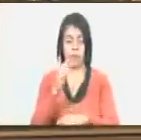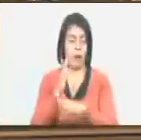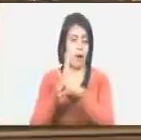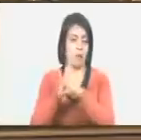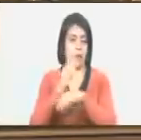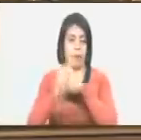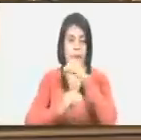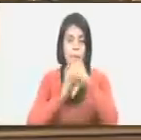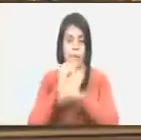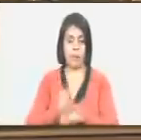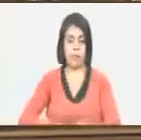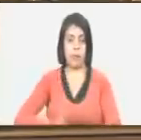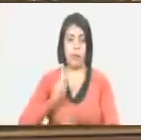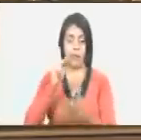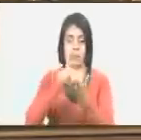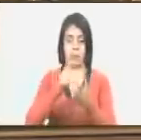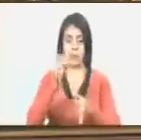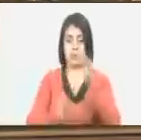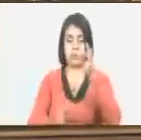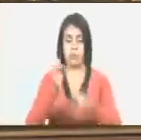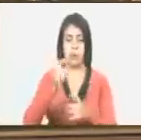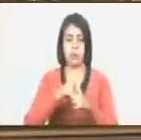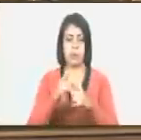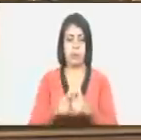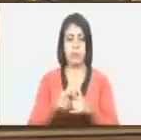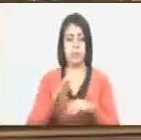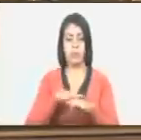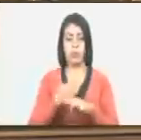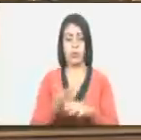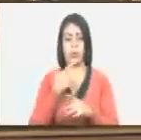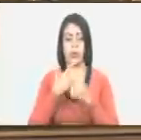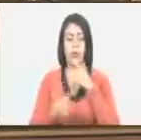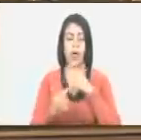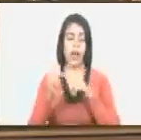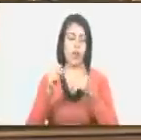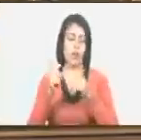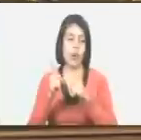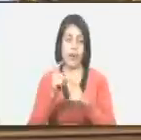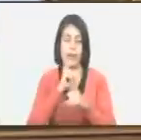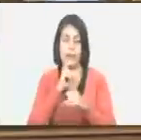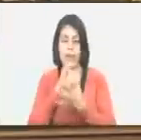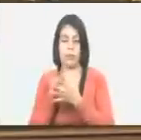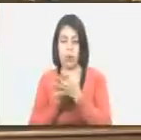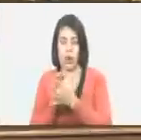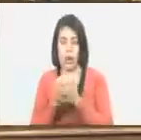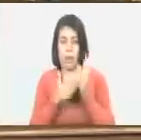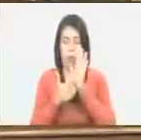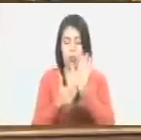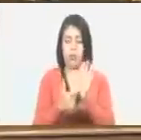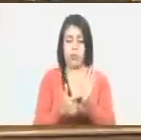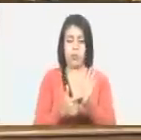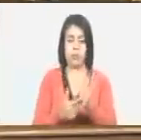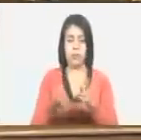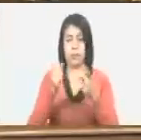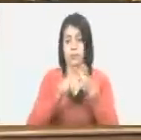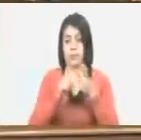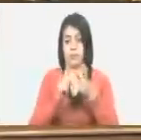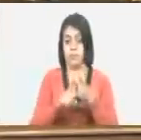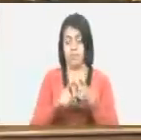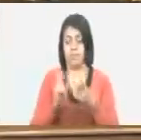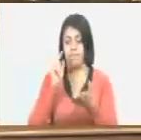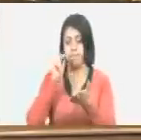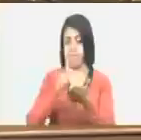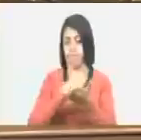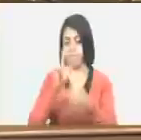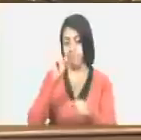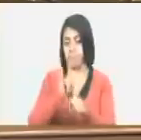la celebración de la audiencia, salvo por causa de fuerza mayor suficientemente acreditada. 2. Ante la